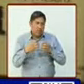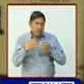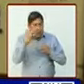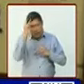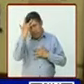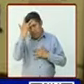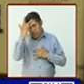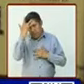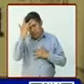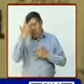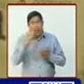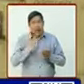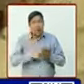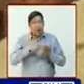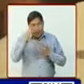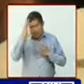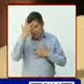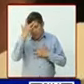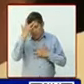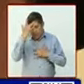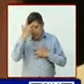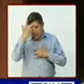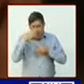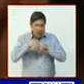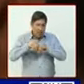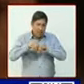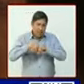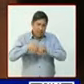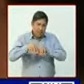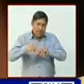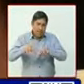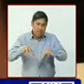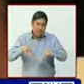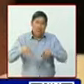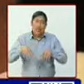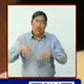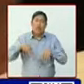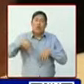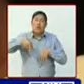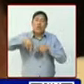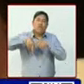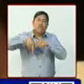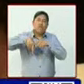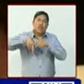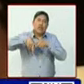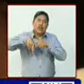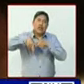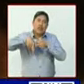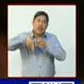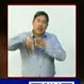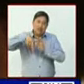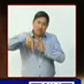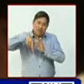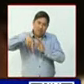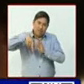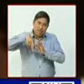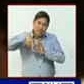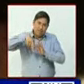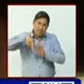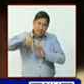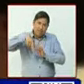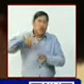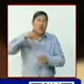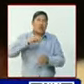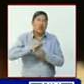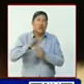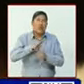está enferma. De la enfermedad de Richard nace en la ingle, aquí nace. Entonces tiene una vena que está enferma,